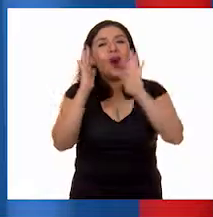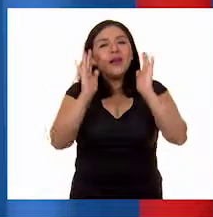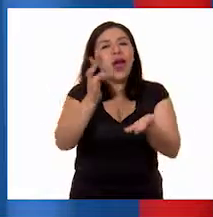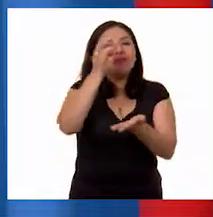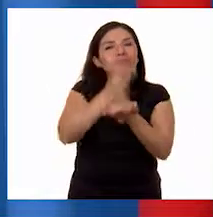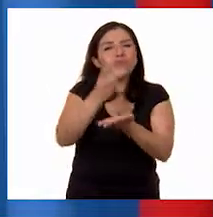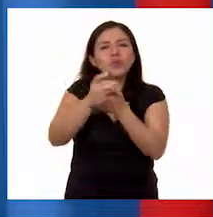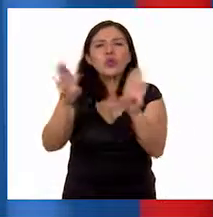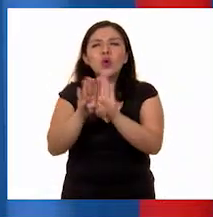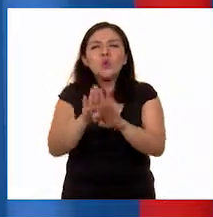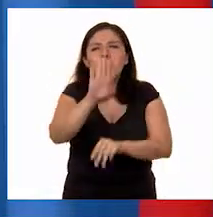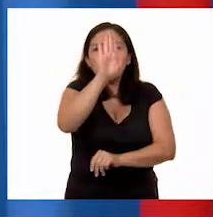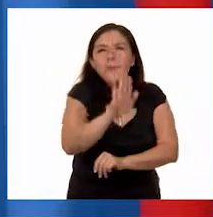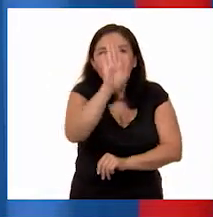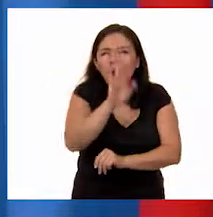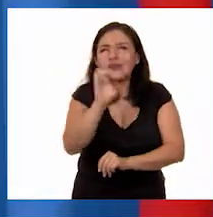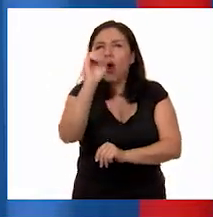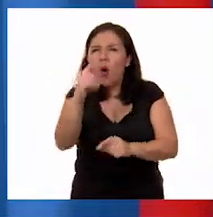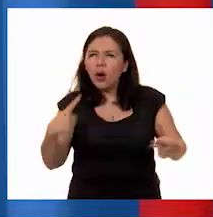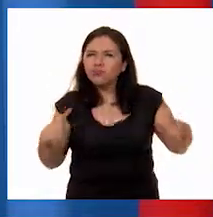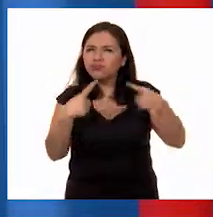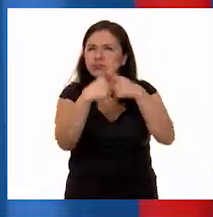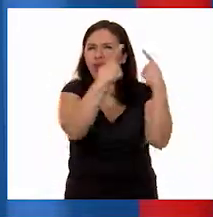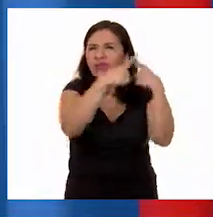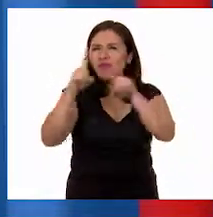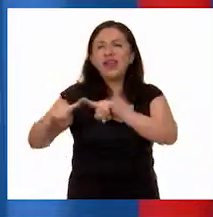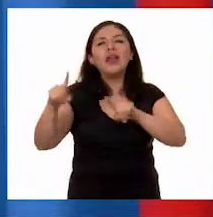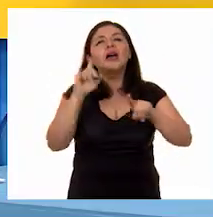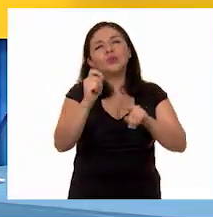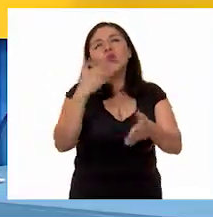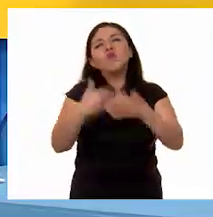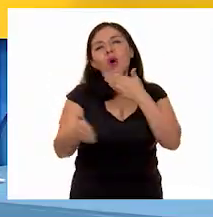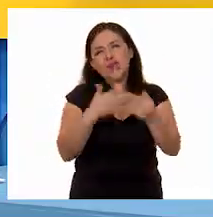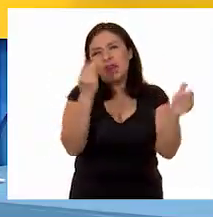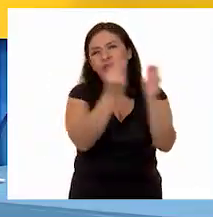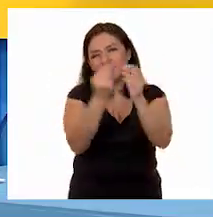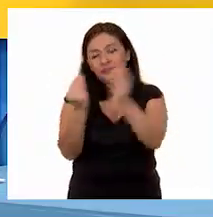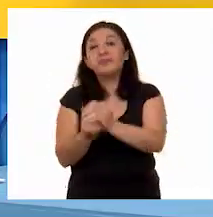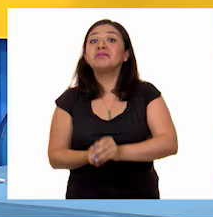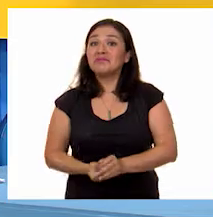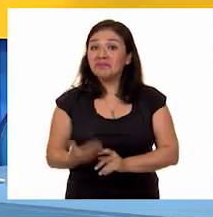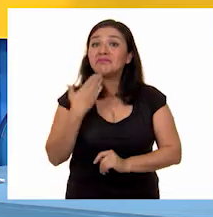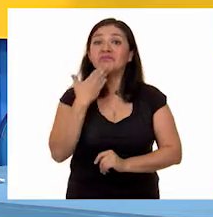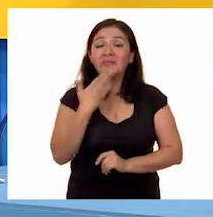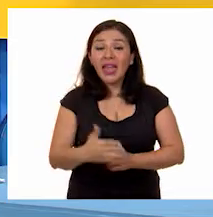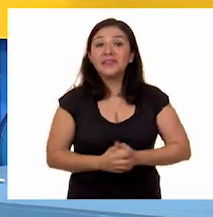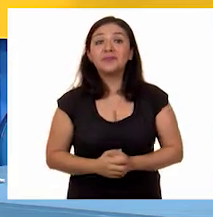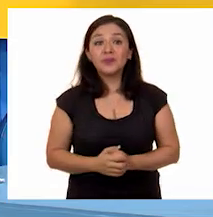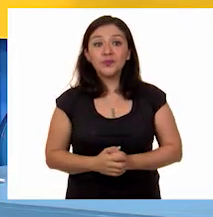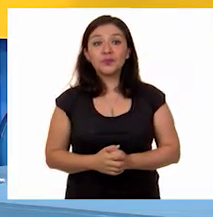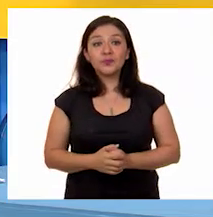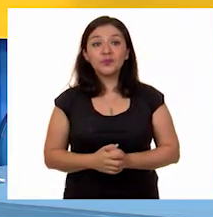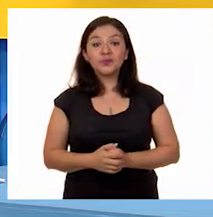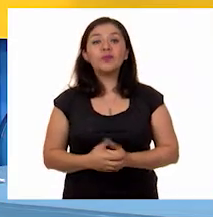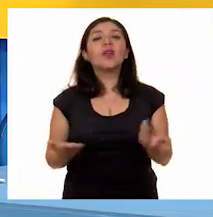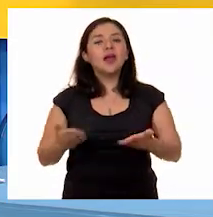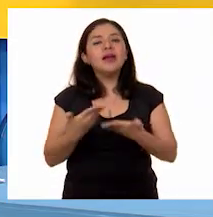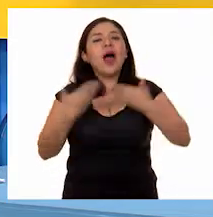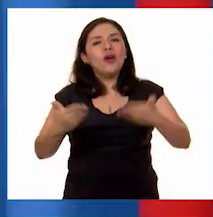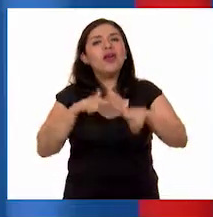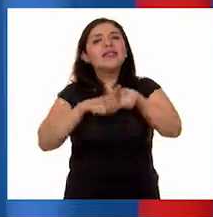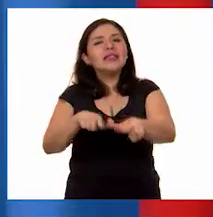identificamos similitudes y diferencias entre los distintos modelos. Muy bien, María. ¿Y cómo